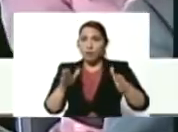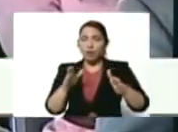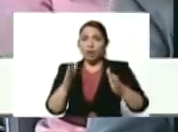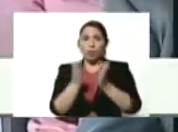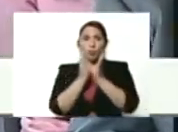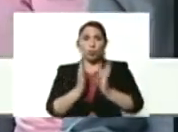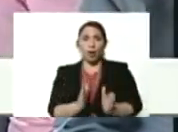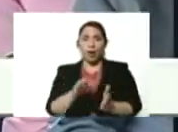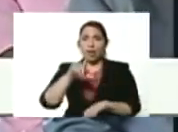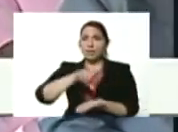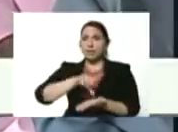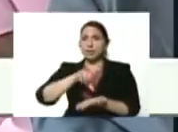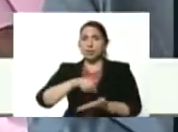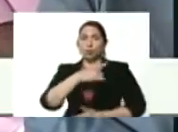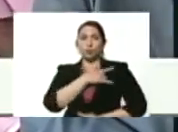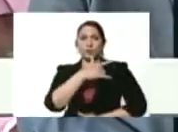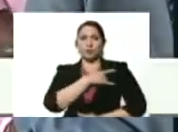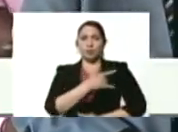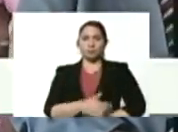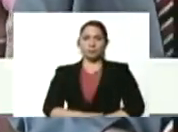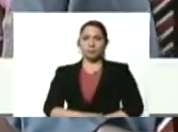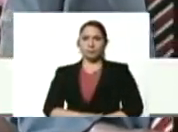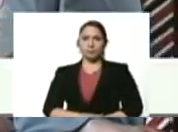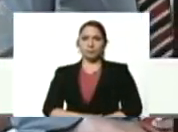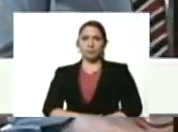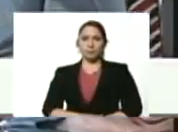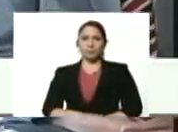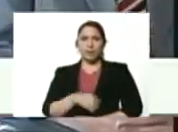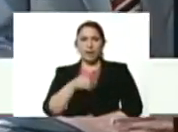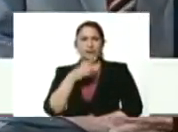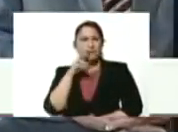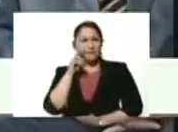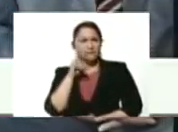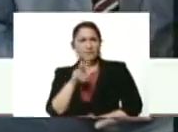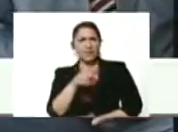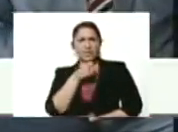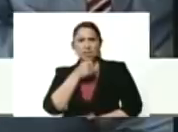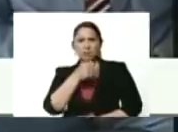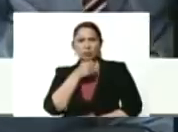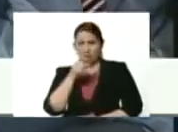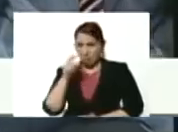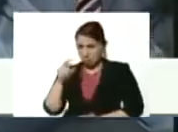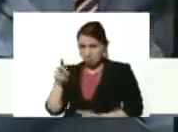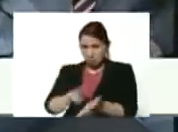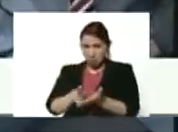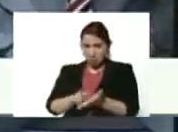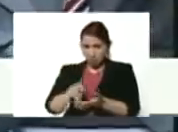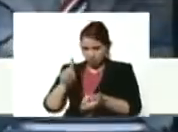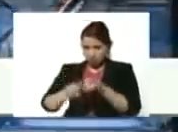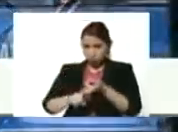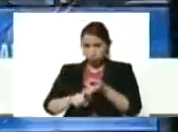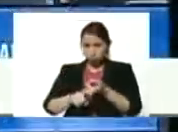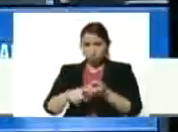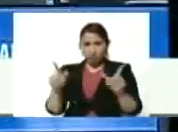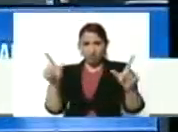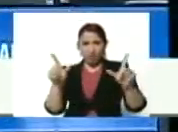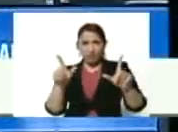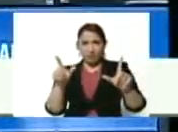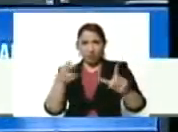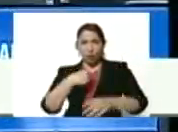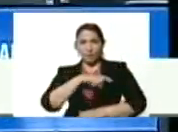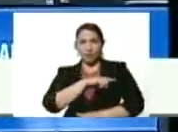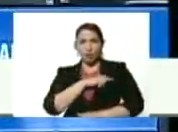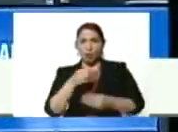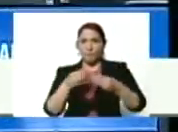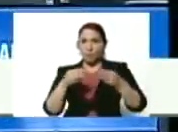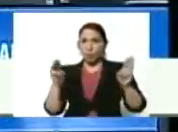los liceos y las universidades. Ahí vi un reportaje, ¿verdad, Cilia? De la televisión española, la televisión pública